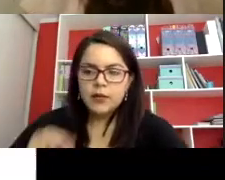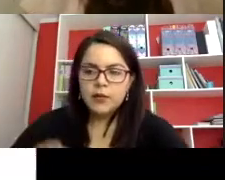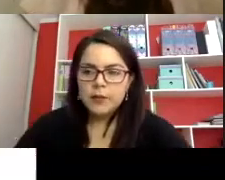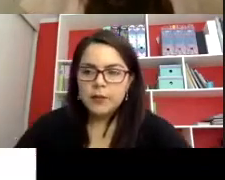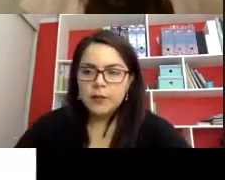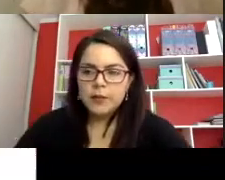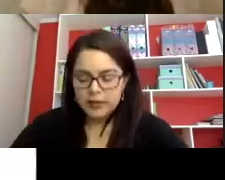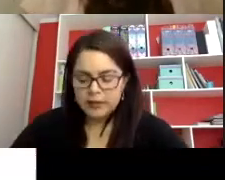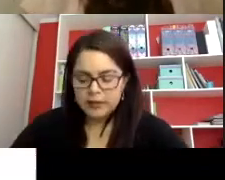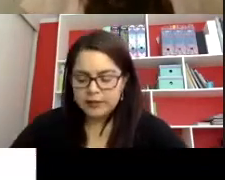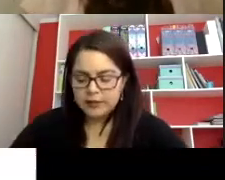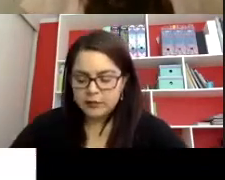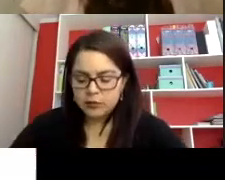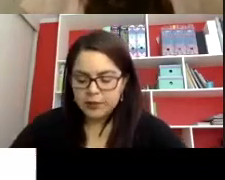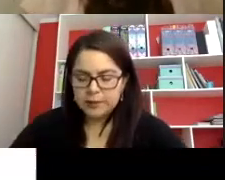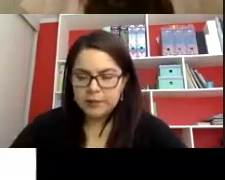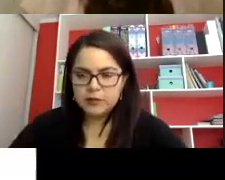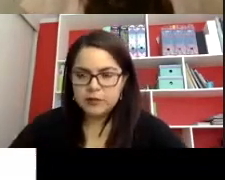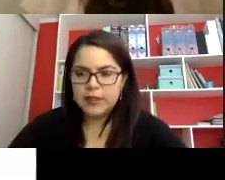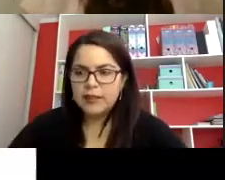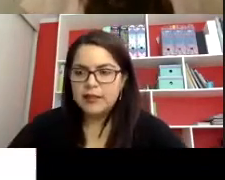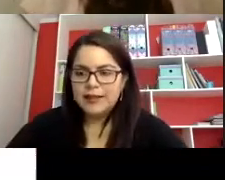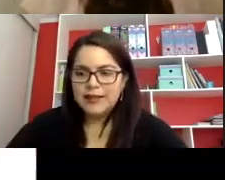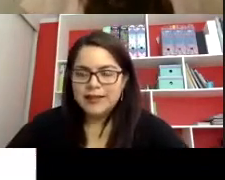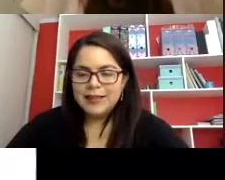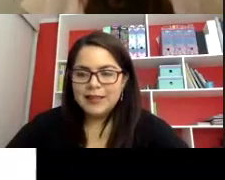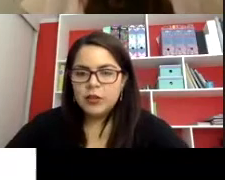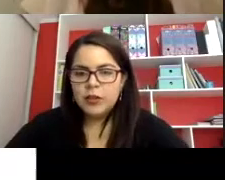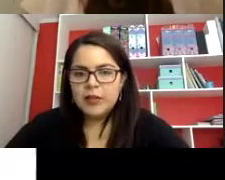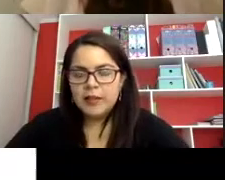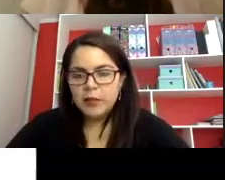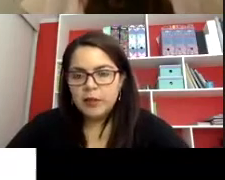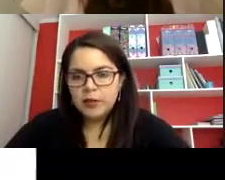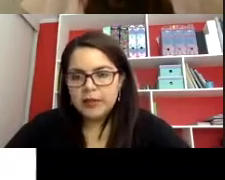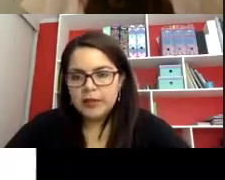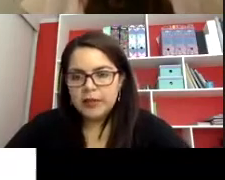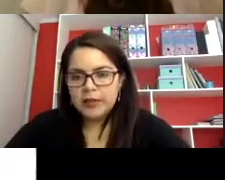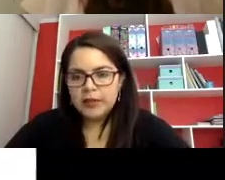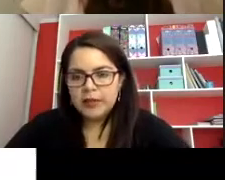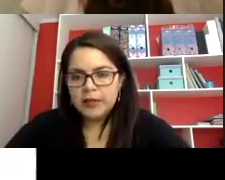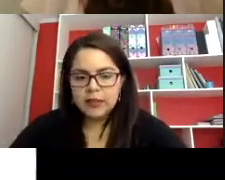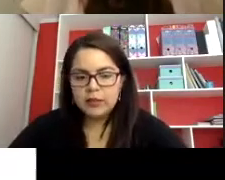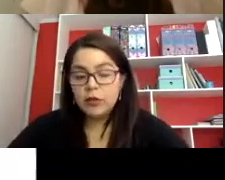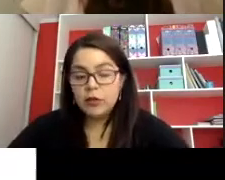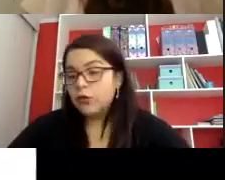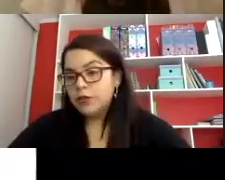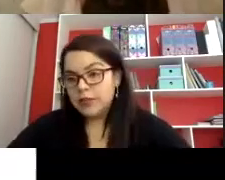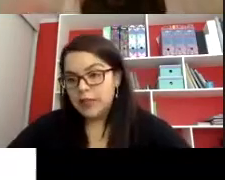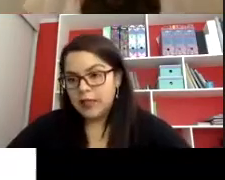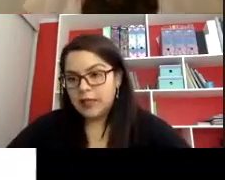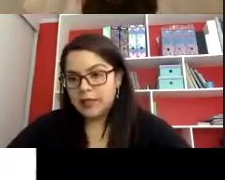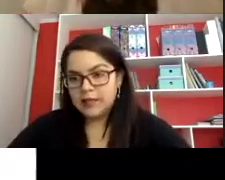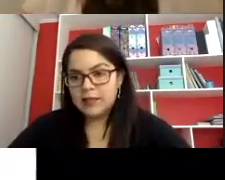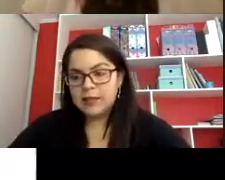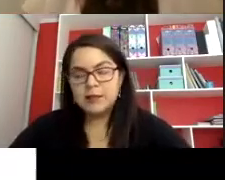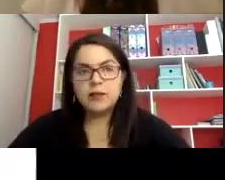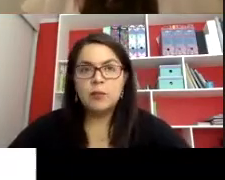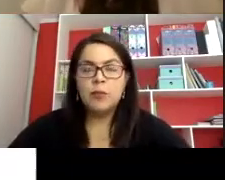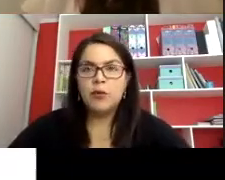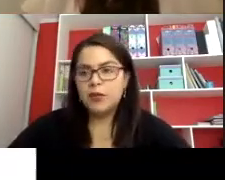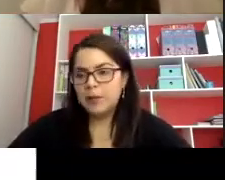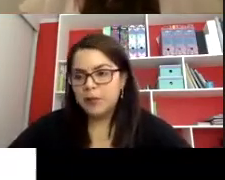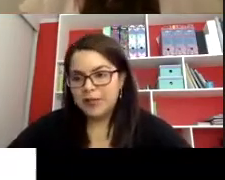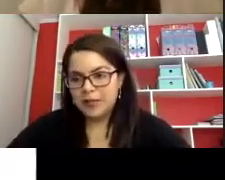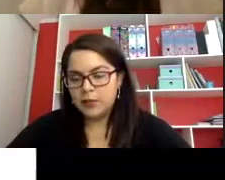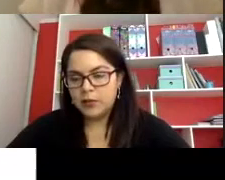Quiero yo comentar algo súper personal. Yo este modelo de trabajo no lo conocía hasta hace un